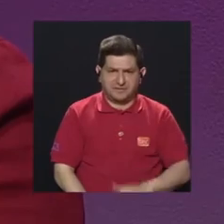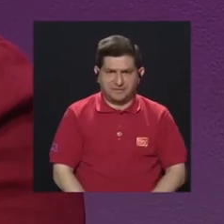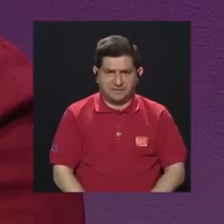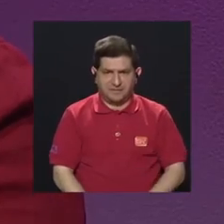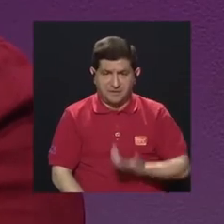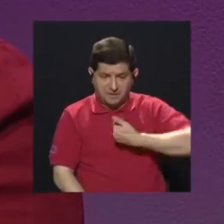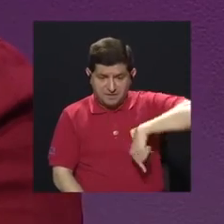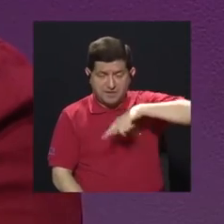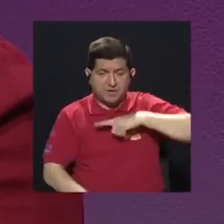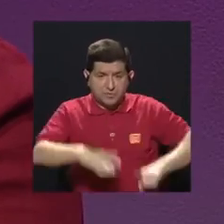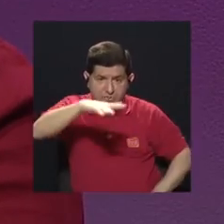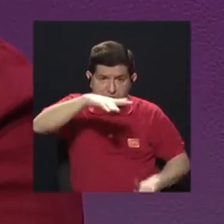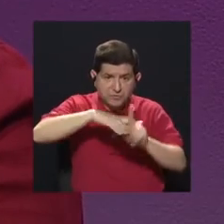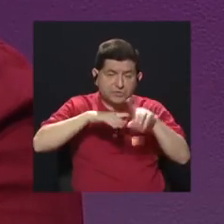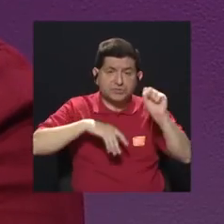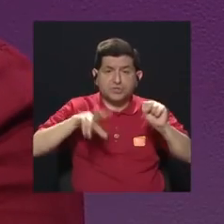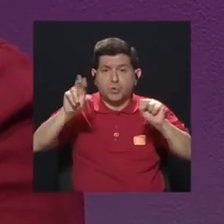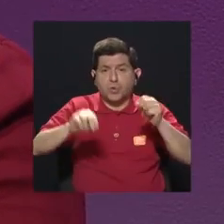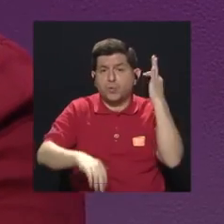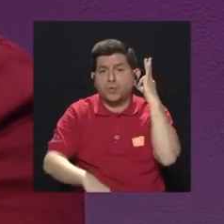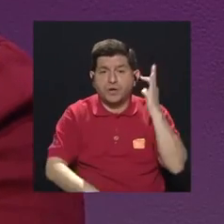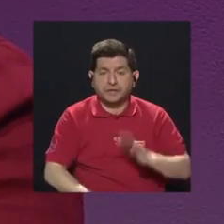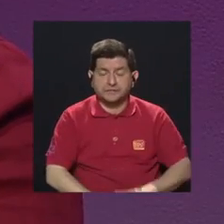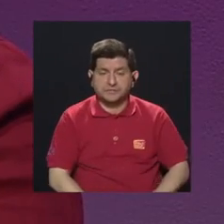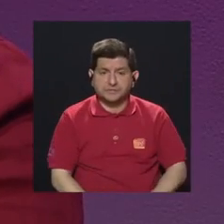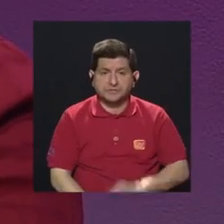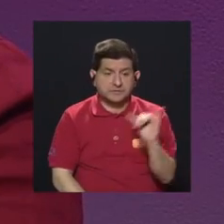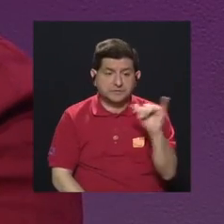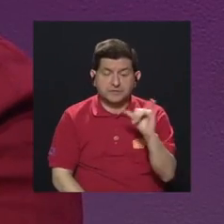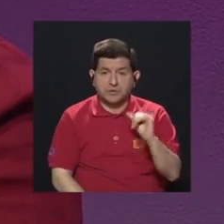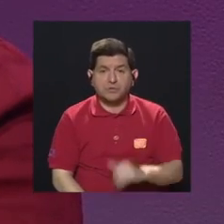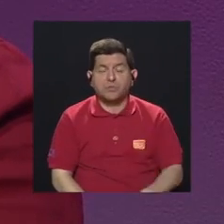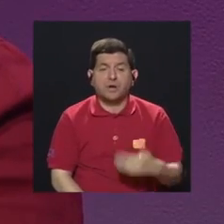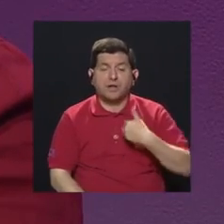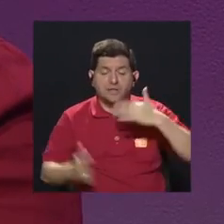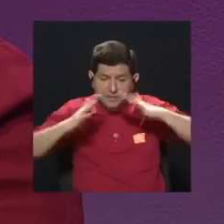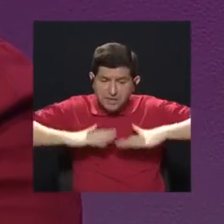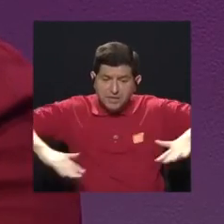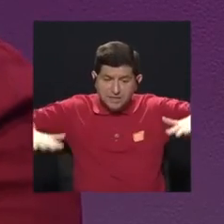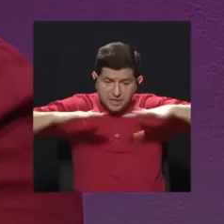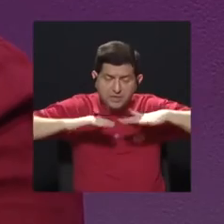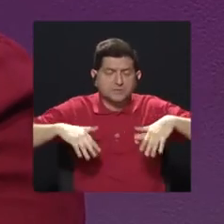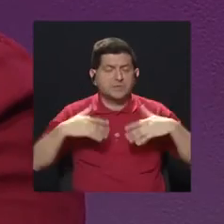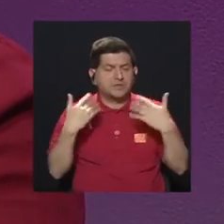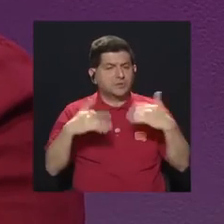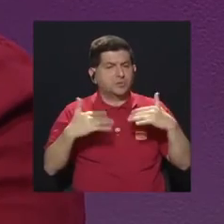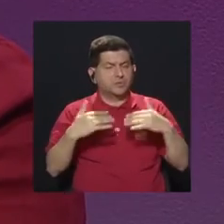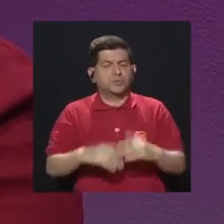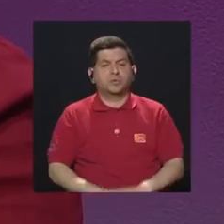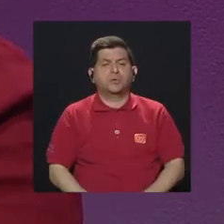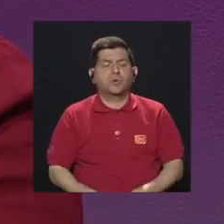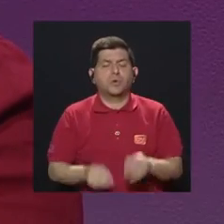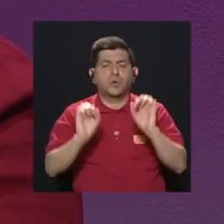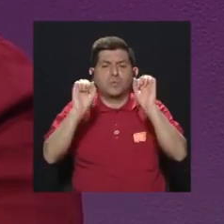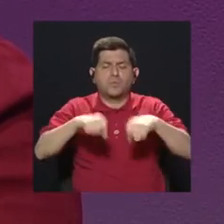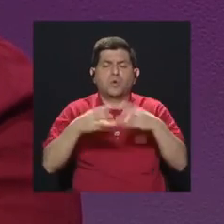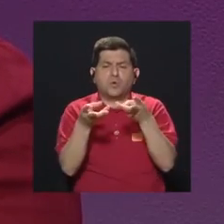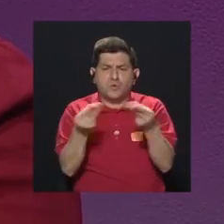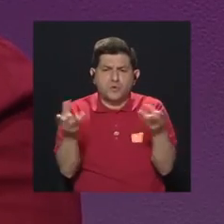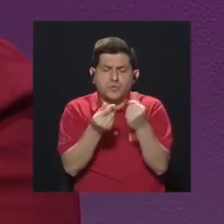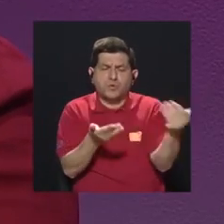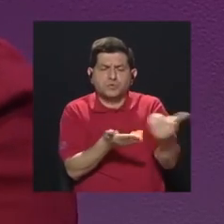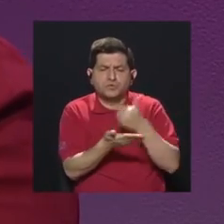cómo estamos apareciendo o no las mujeres también tiene un espacio grande para producir el